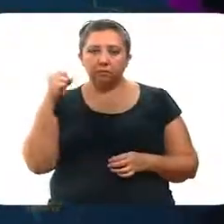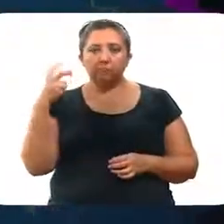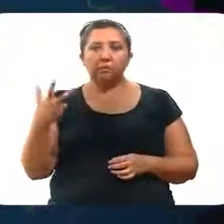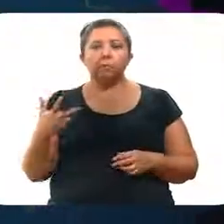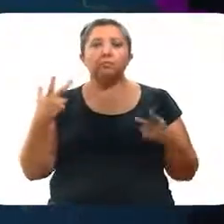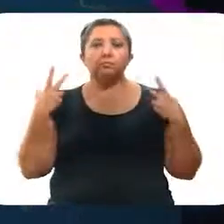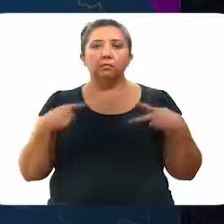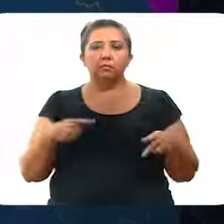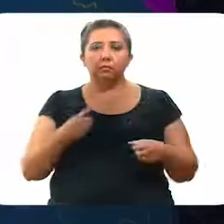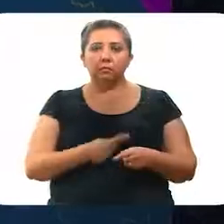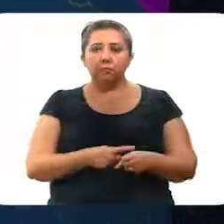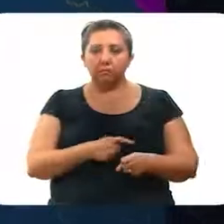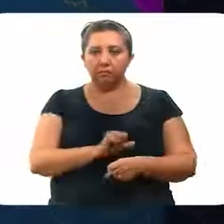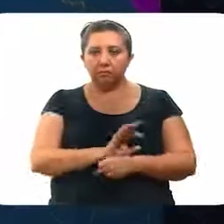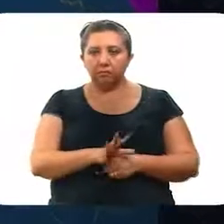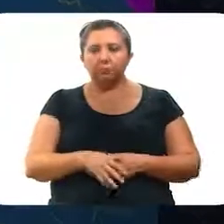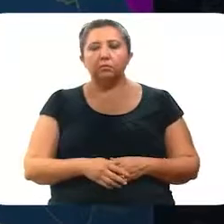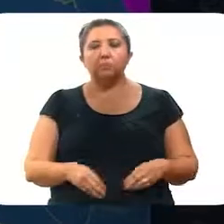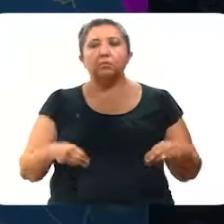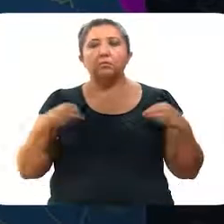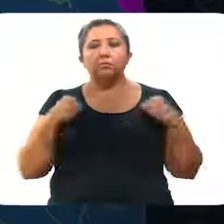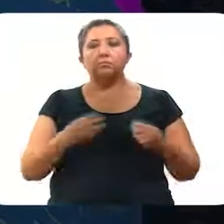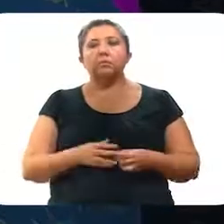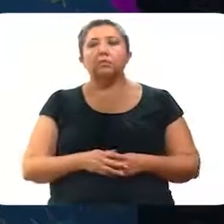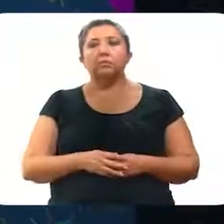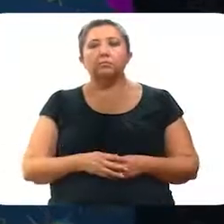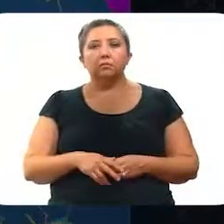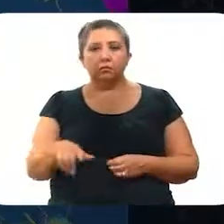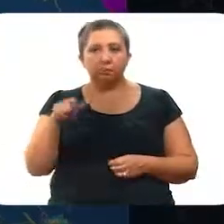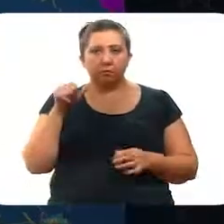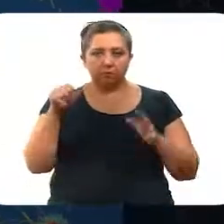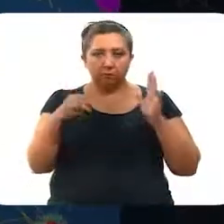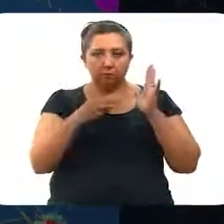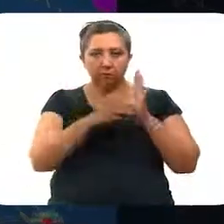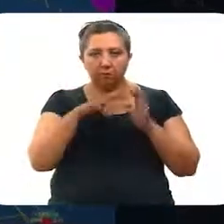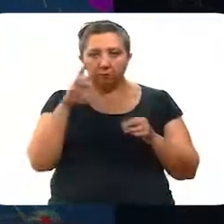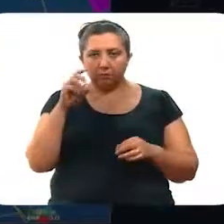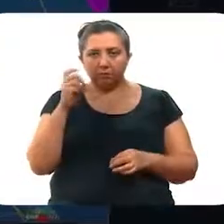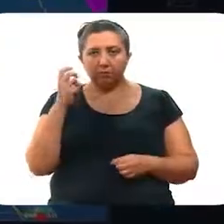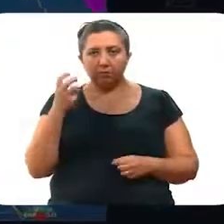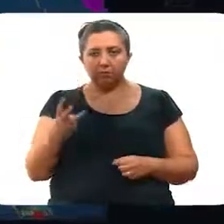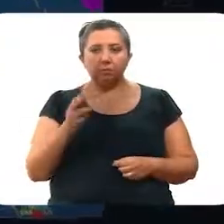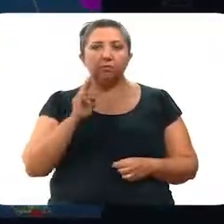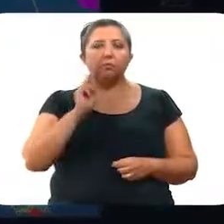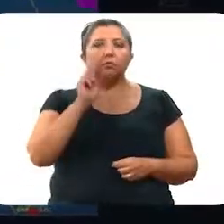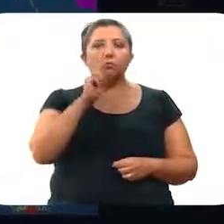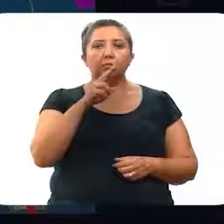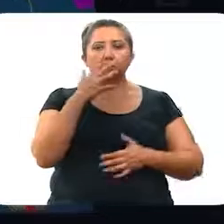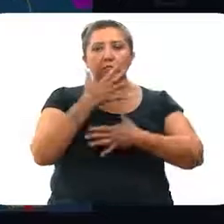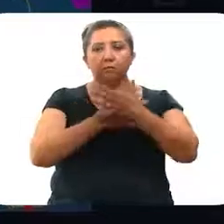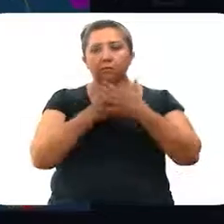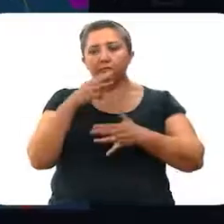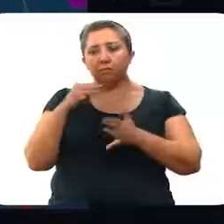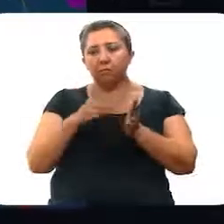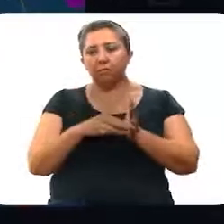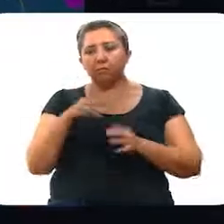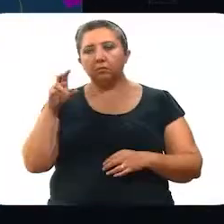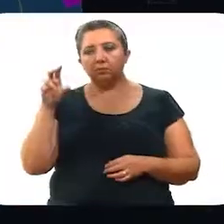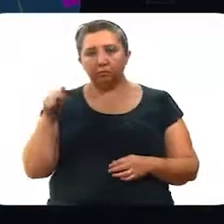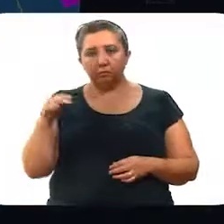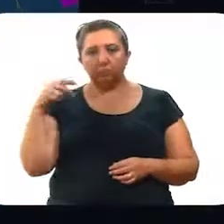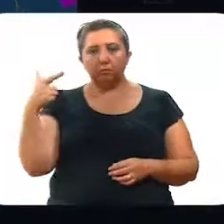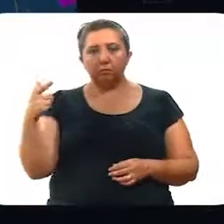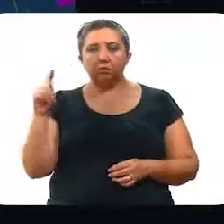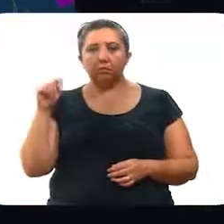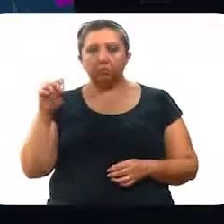62.168 personas contagiadas de coronavirus que viven 16.033 en la zona norte, 15.087 en la